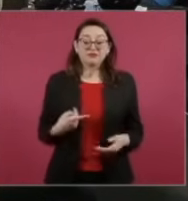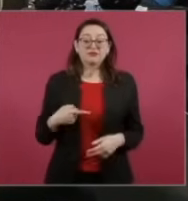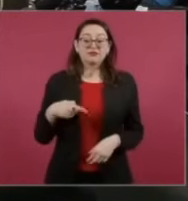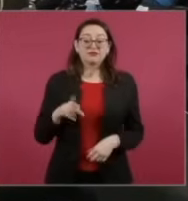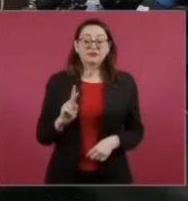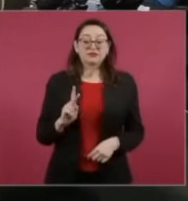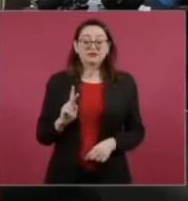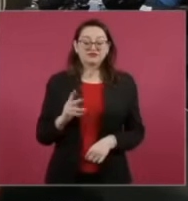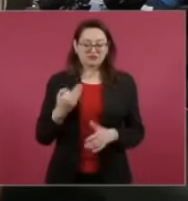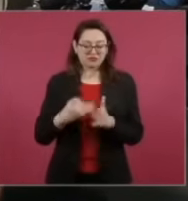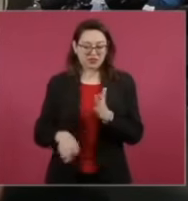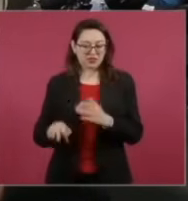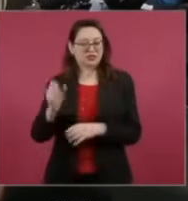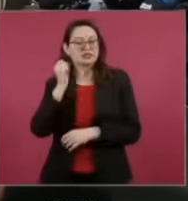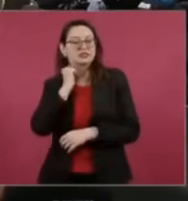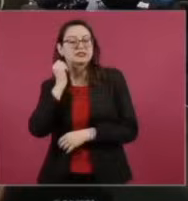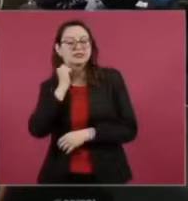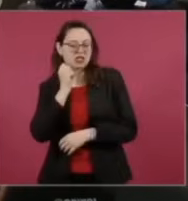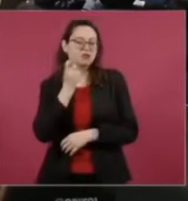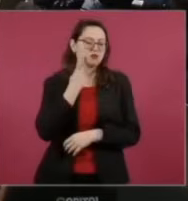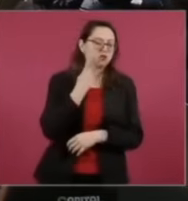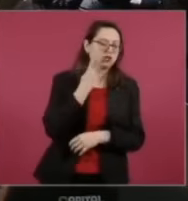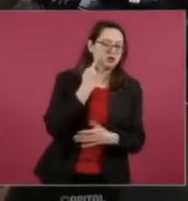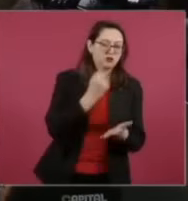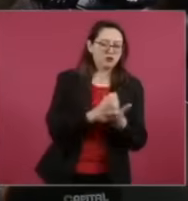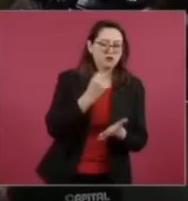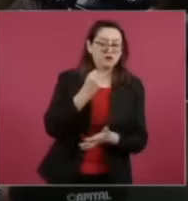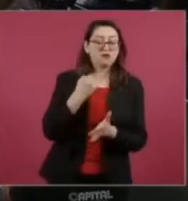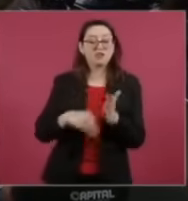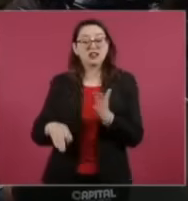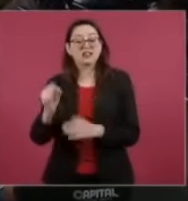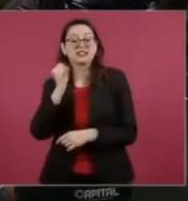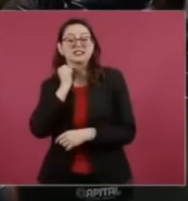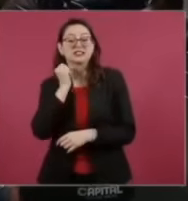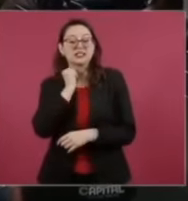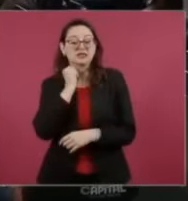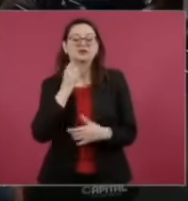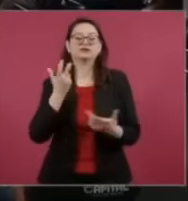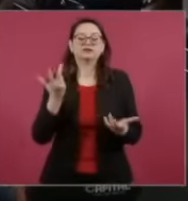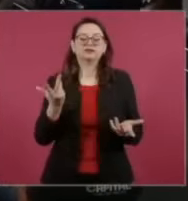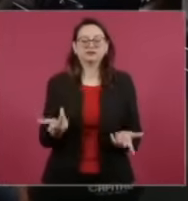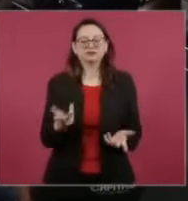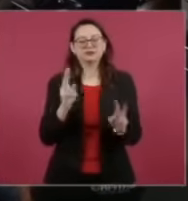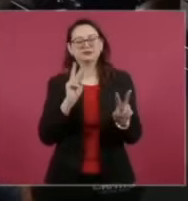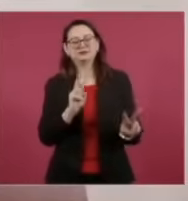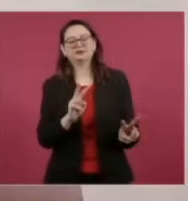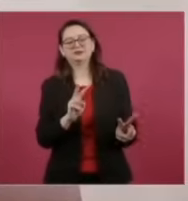todavía el senado pero eso es eh